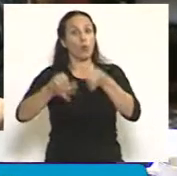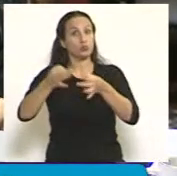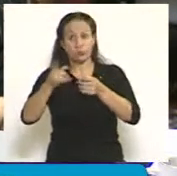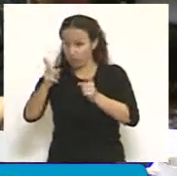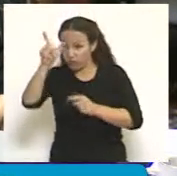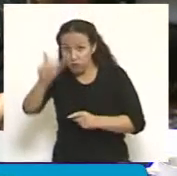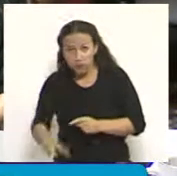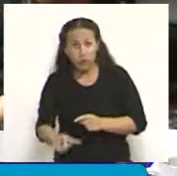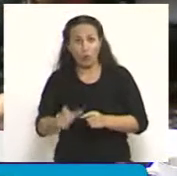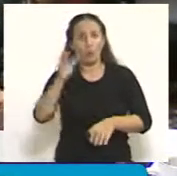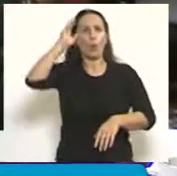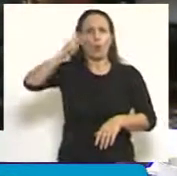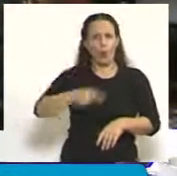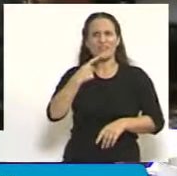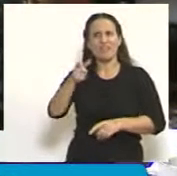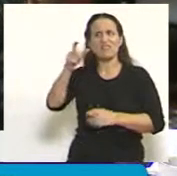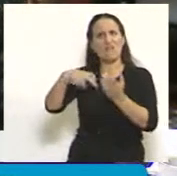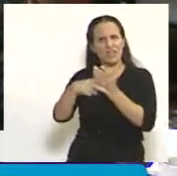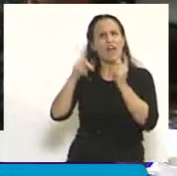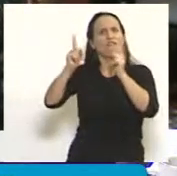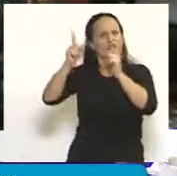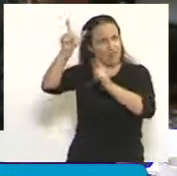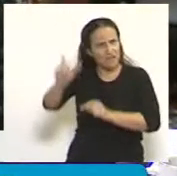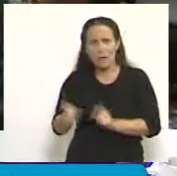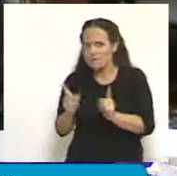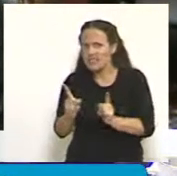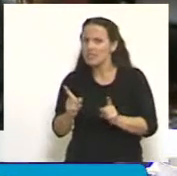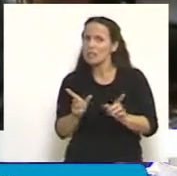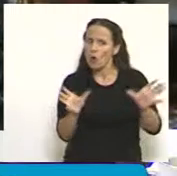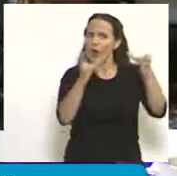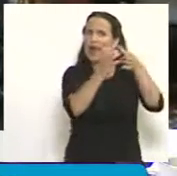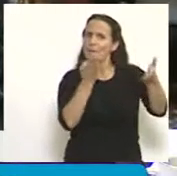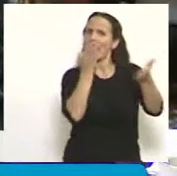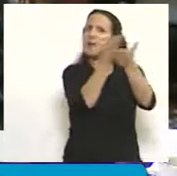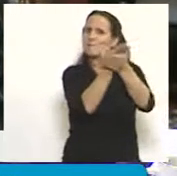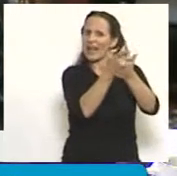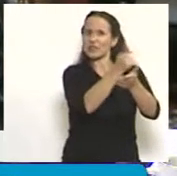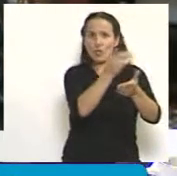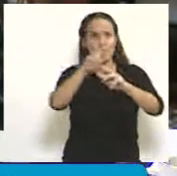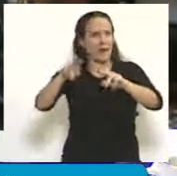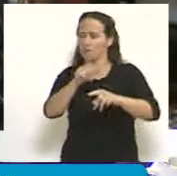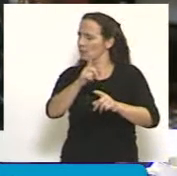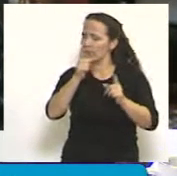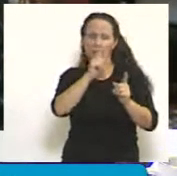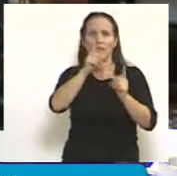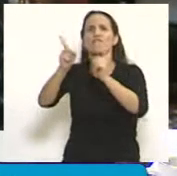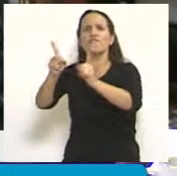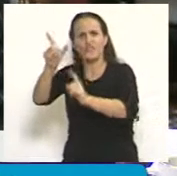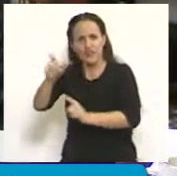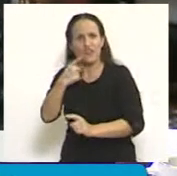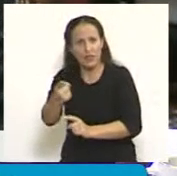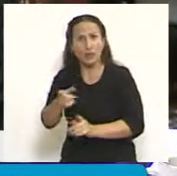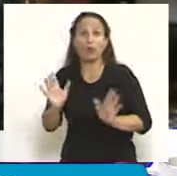decía que con estas leyes hoy se vota el blindaje, quizás porque vi